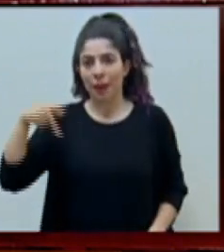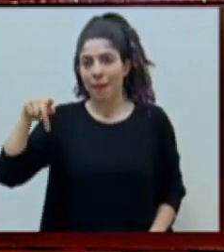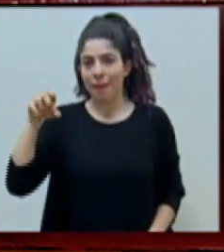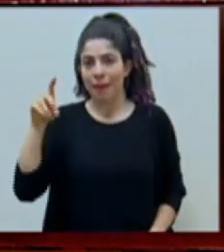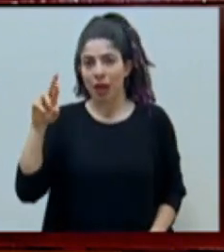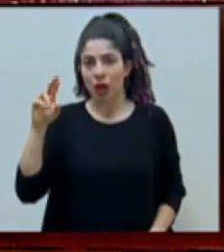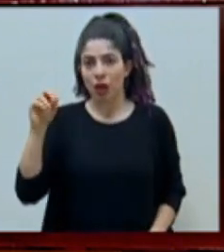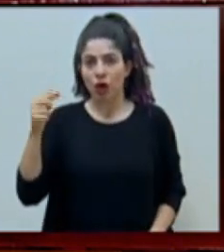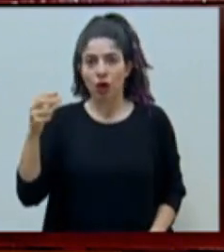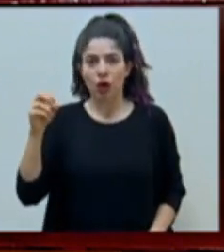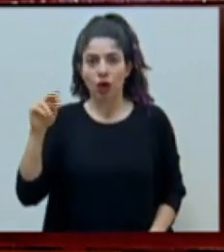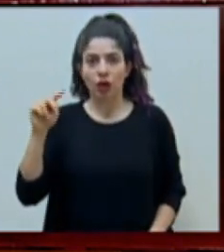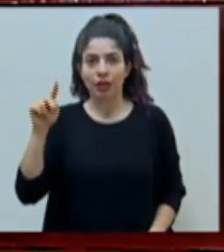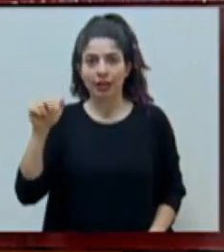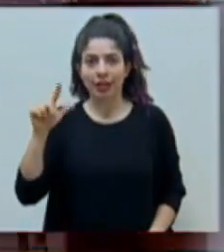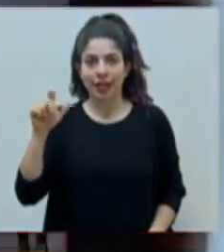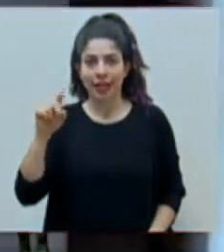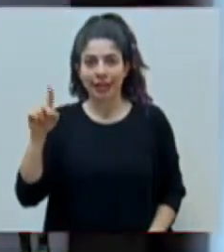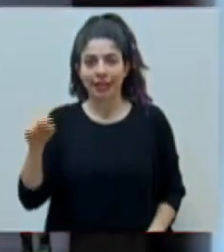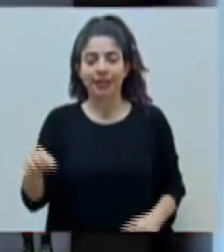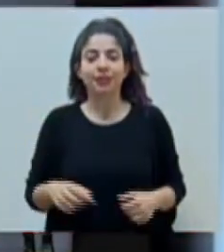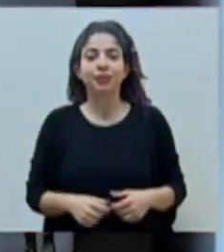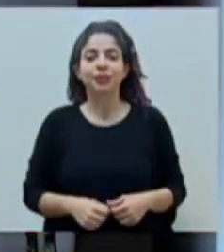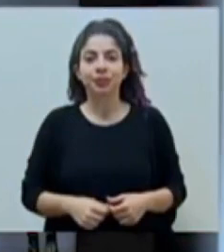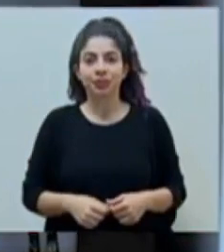Pedro González.